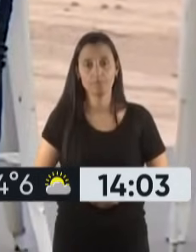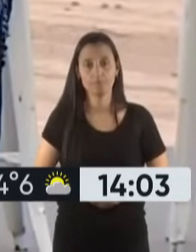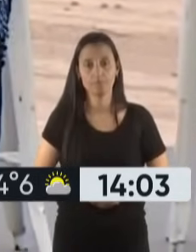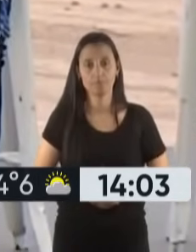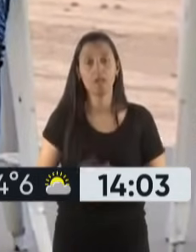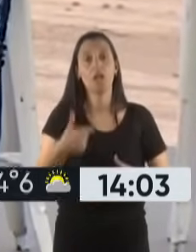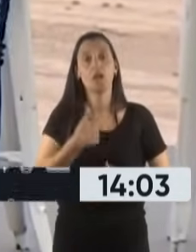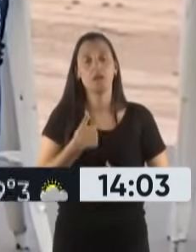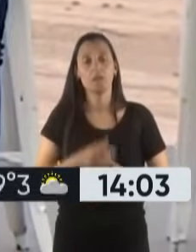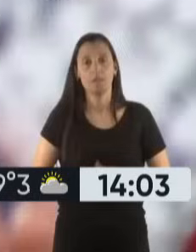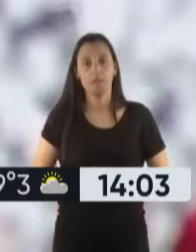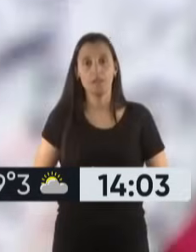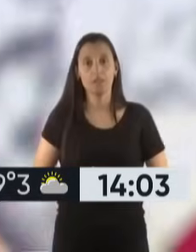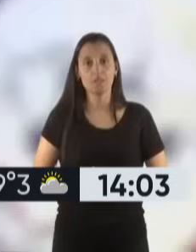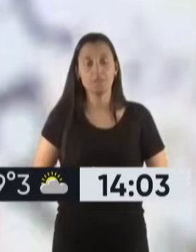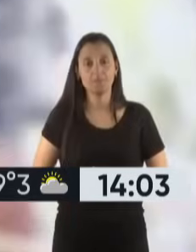Yo,